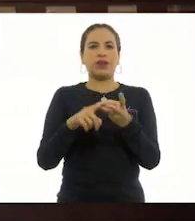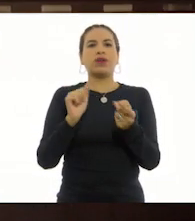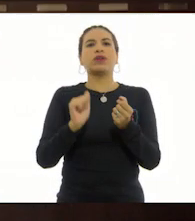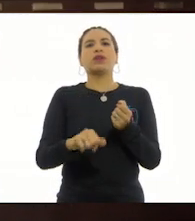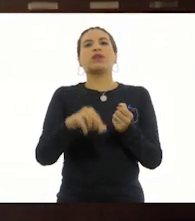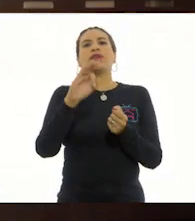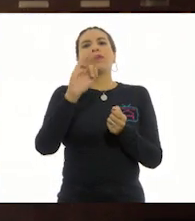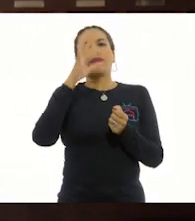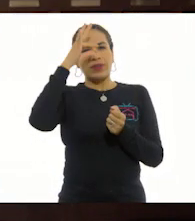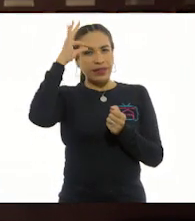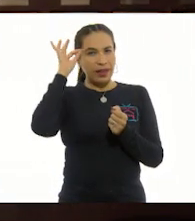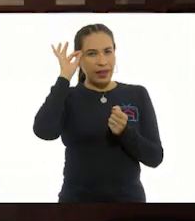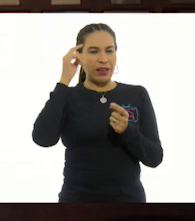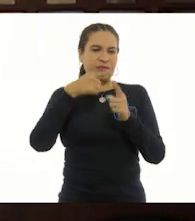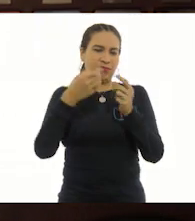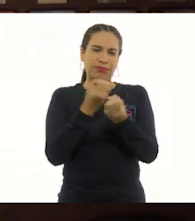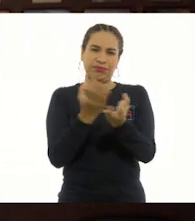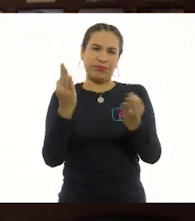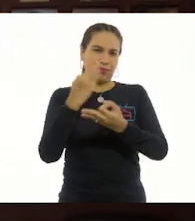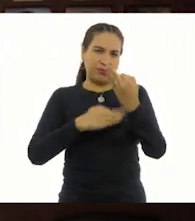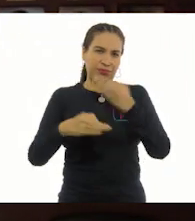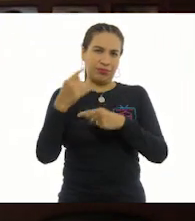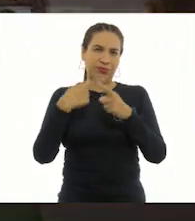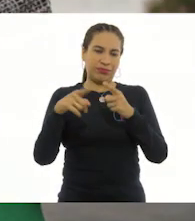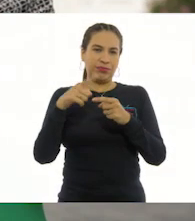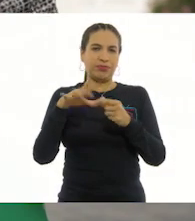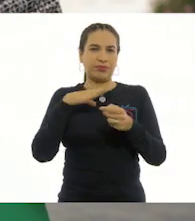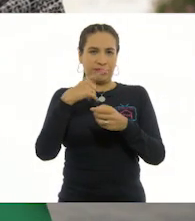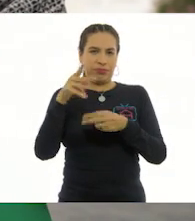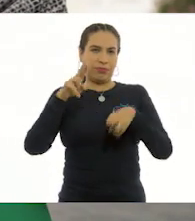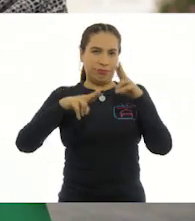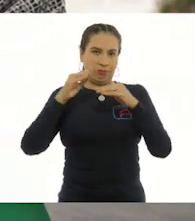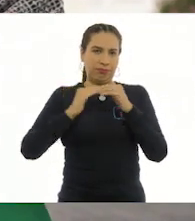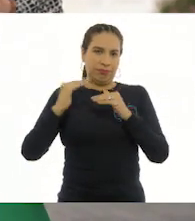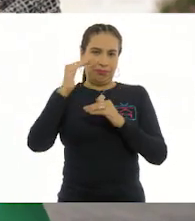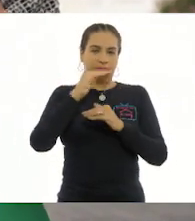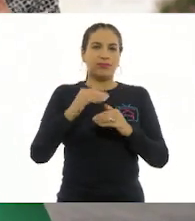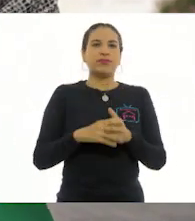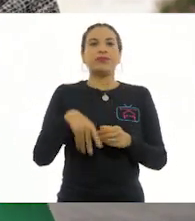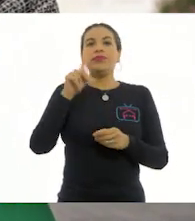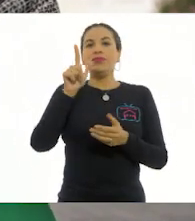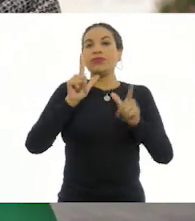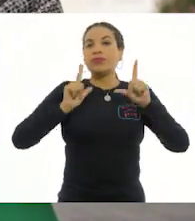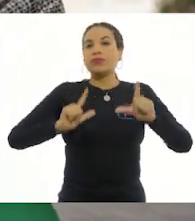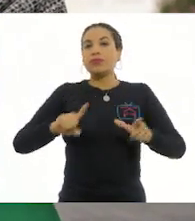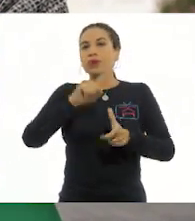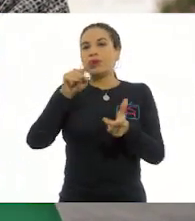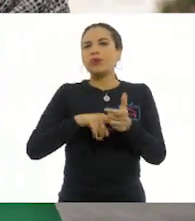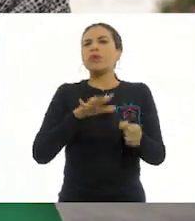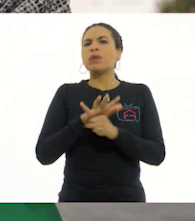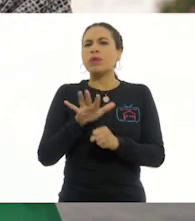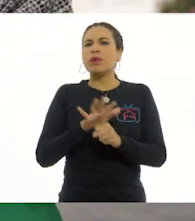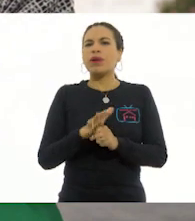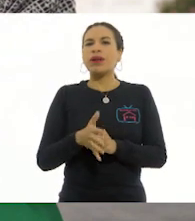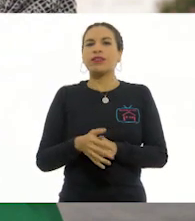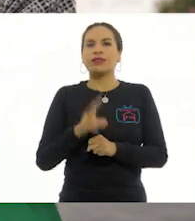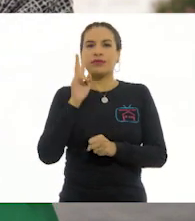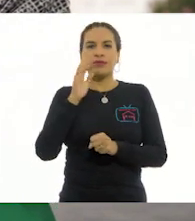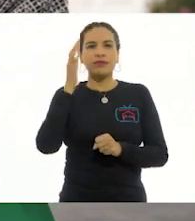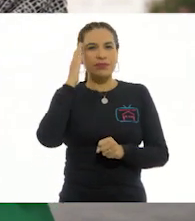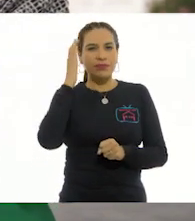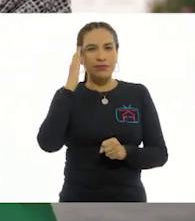Frida Kahlo y muchos otros de ese nivel. Pero el lujo de este lugar es la que se